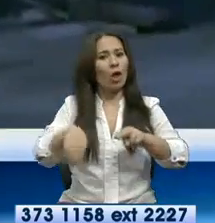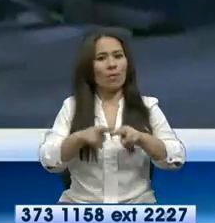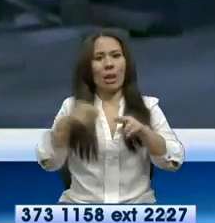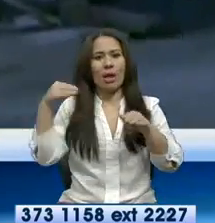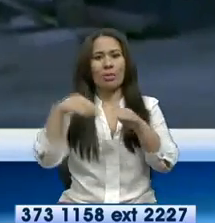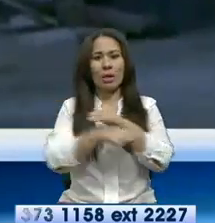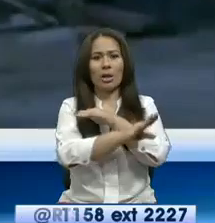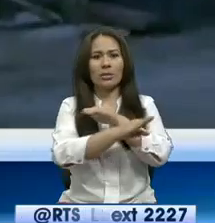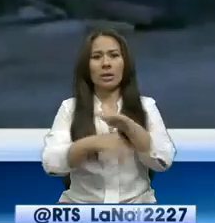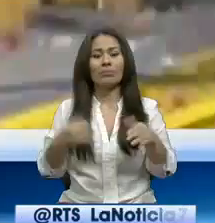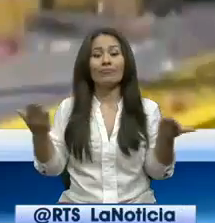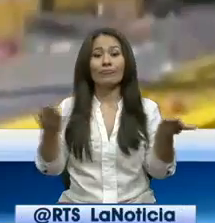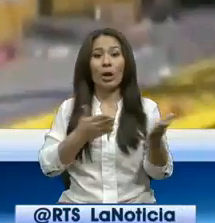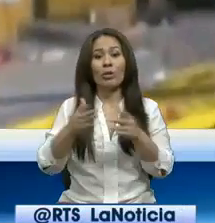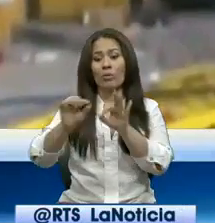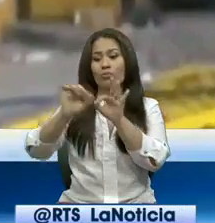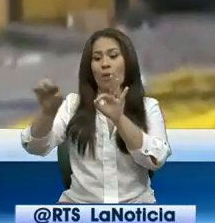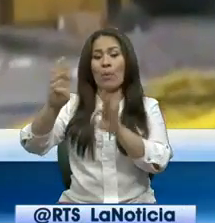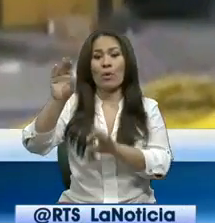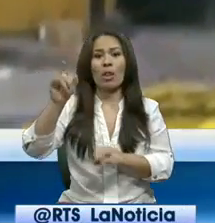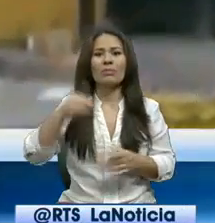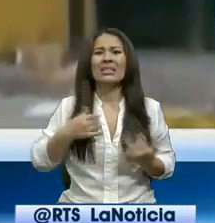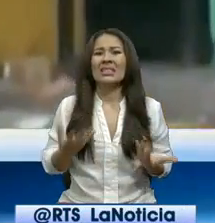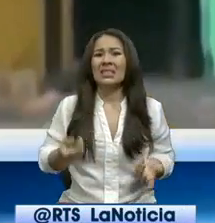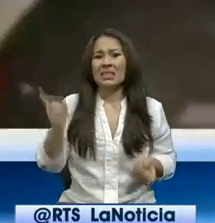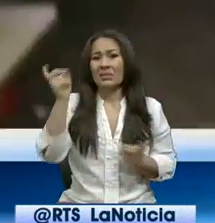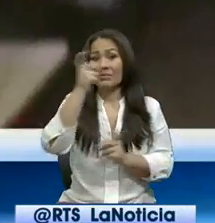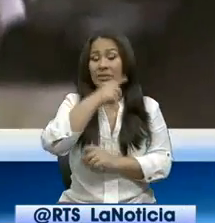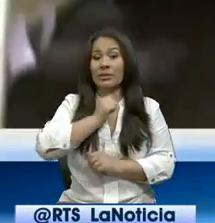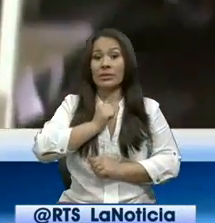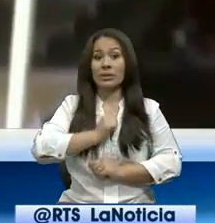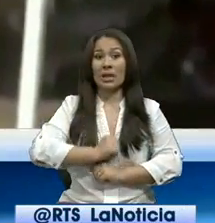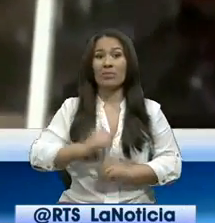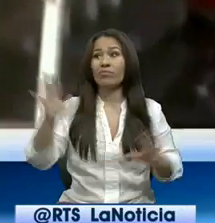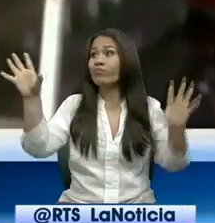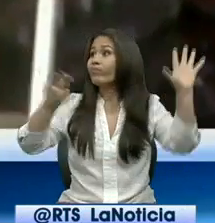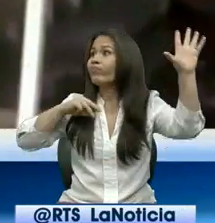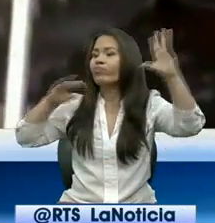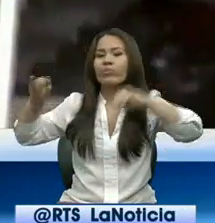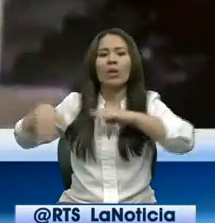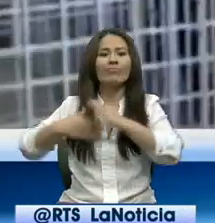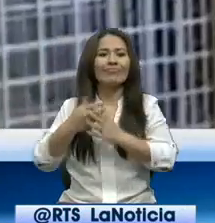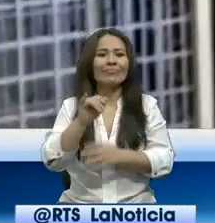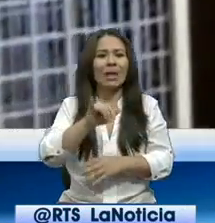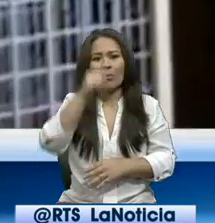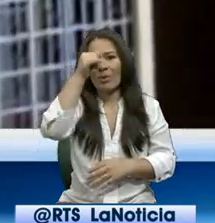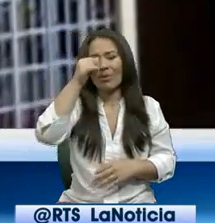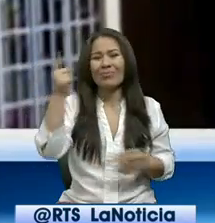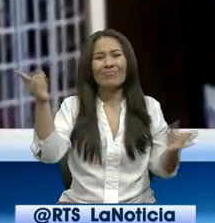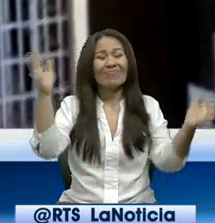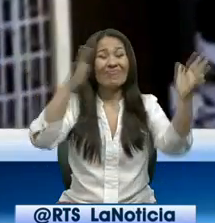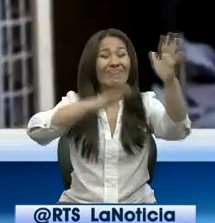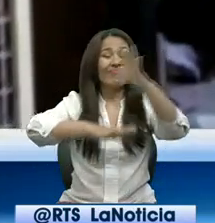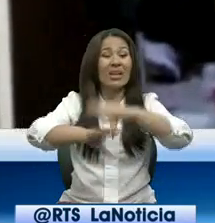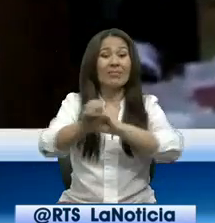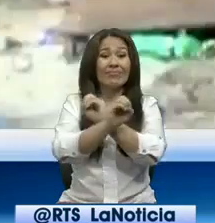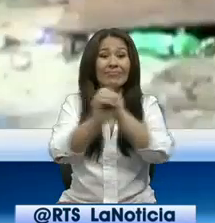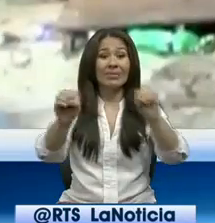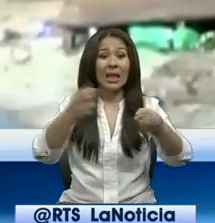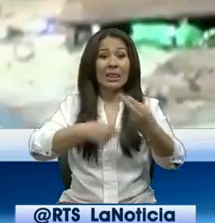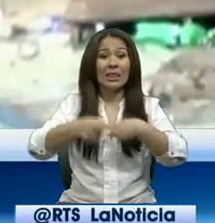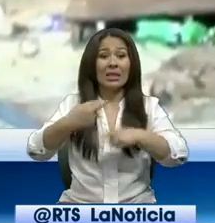Entre tanto, en Ciudad Bolívar, su población trataba de recuperarse de las heridas dejadas por la ola de saqueos del fin de semana. Una ciudad desolada con su